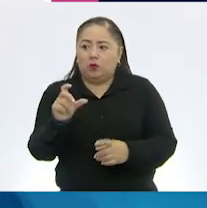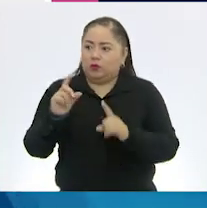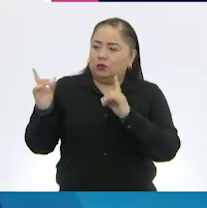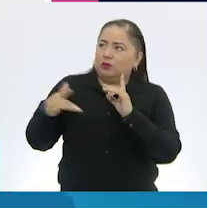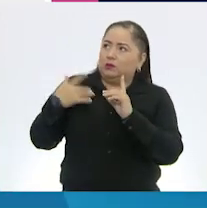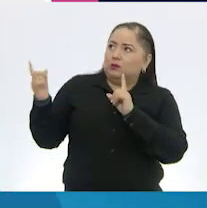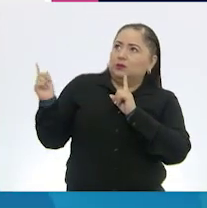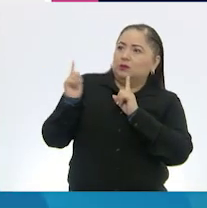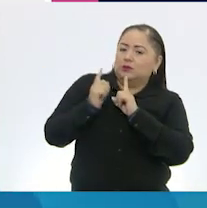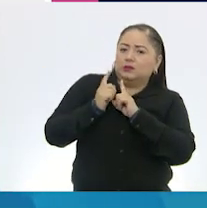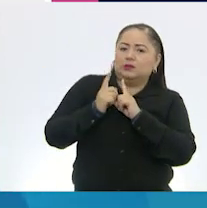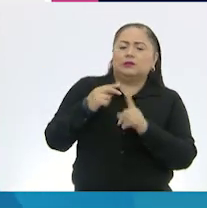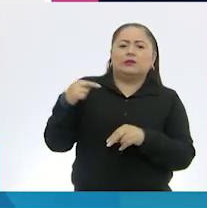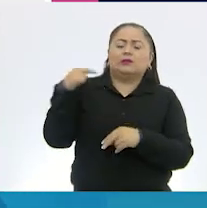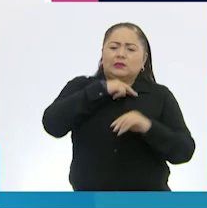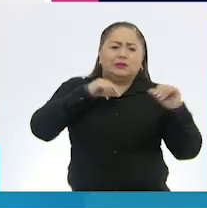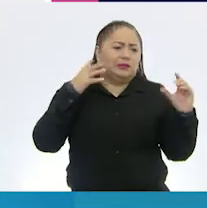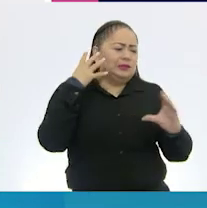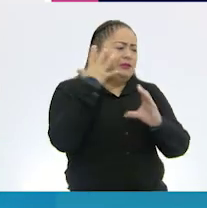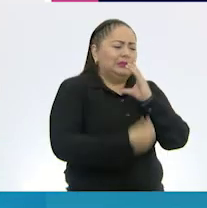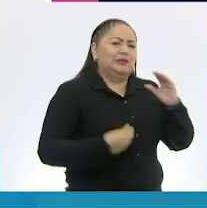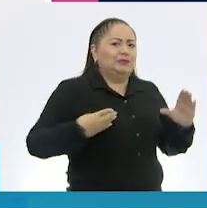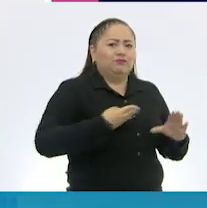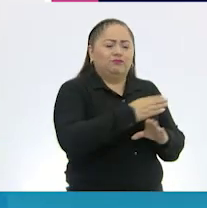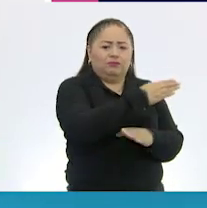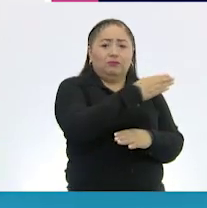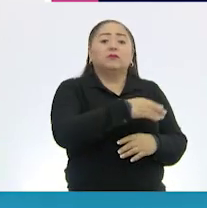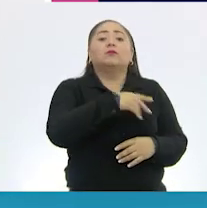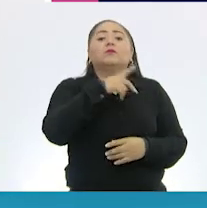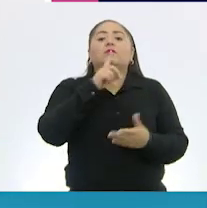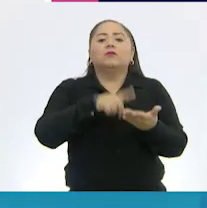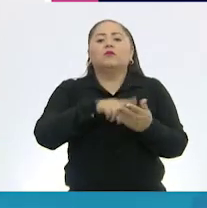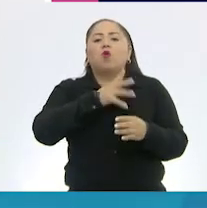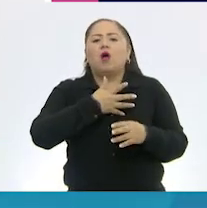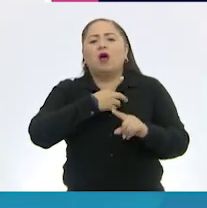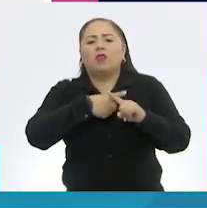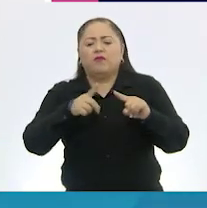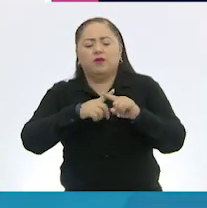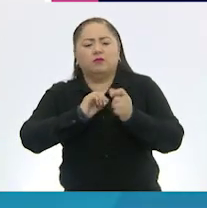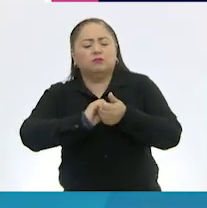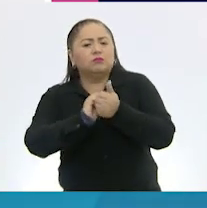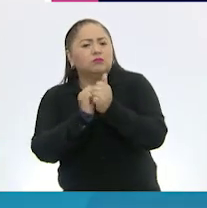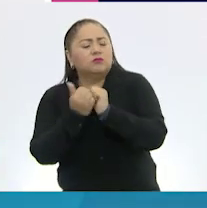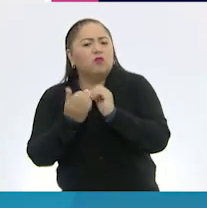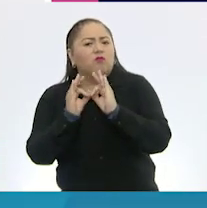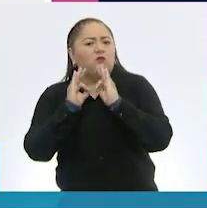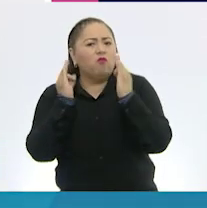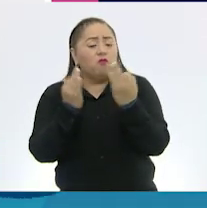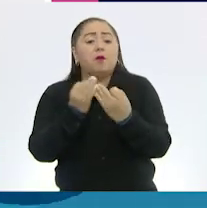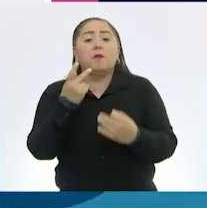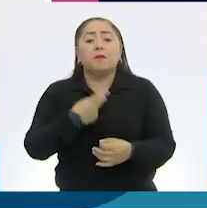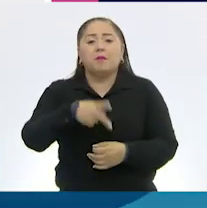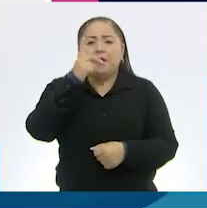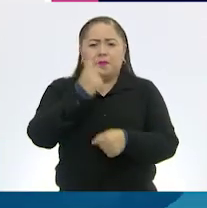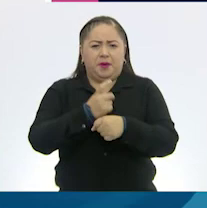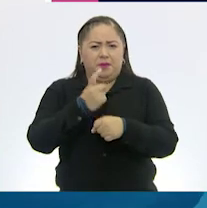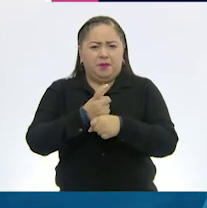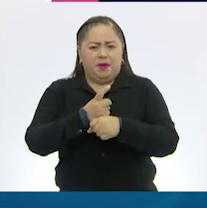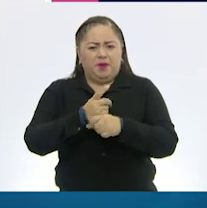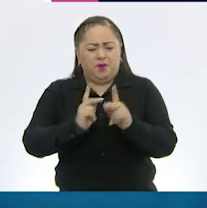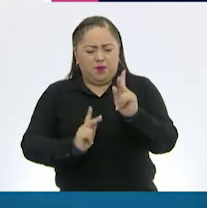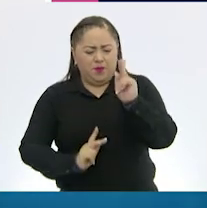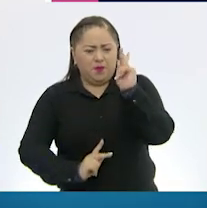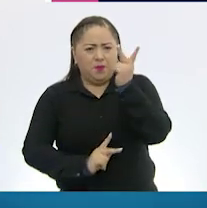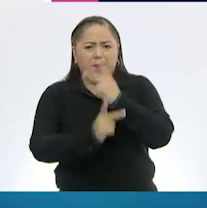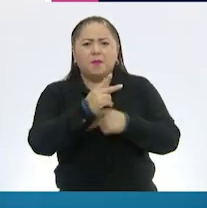acercaba, se echaba a correr para esconderse, adoptando diferentes formas. Primero se transformó en una planta